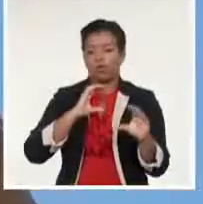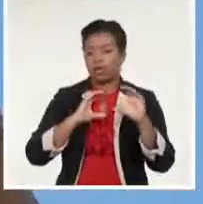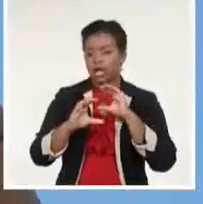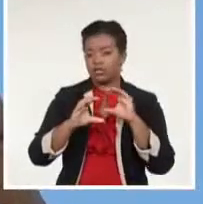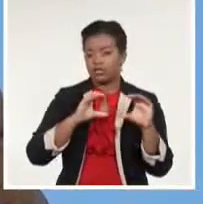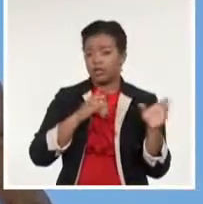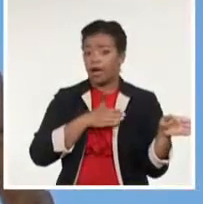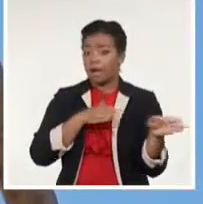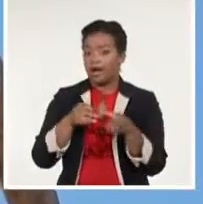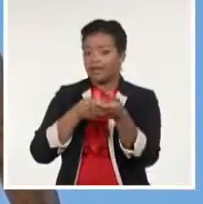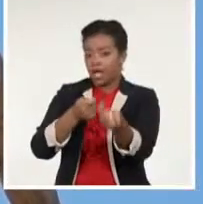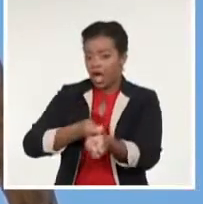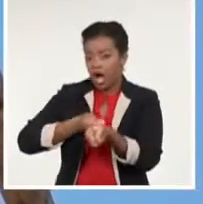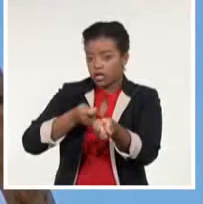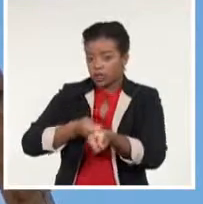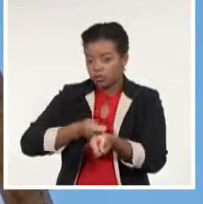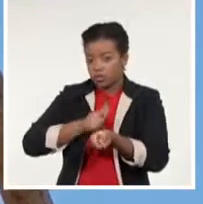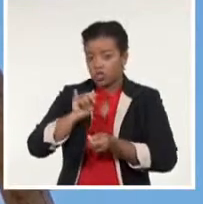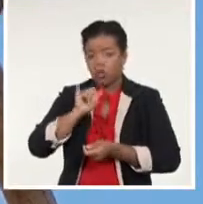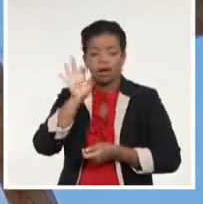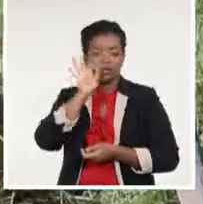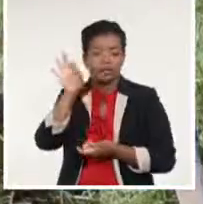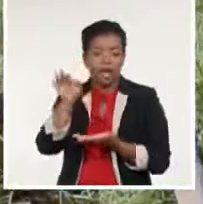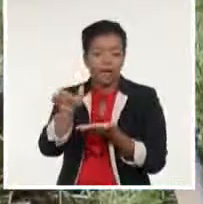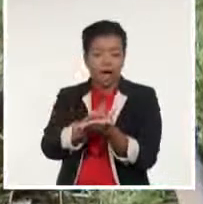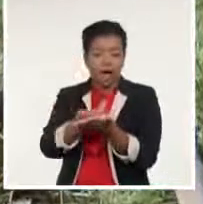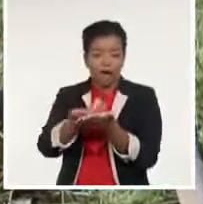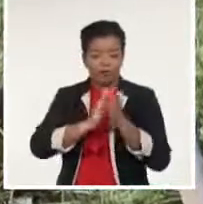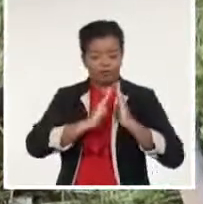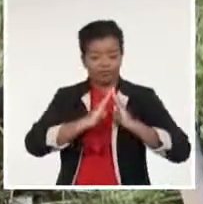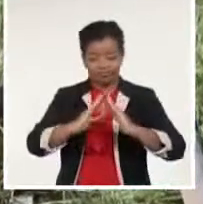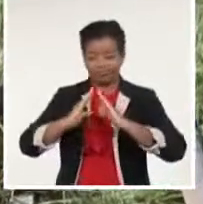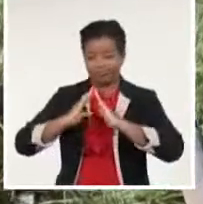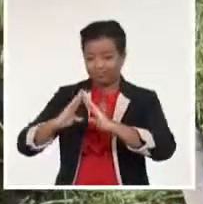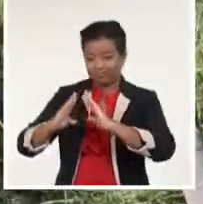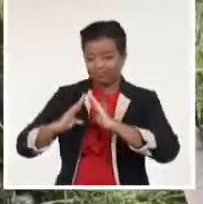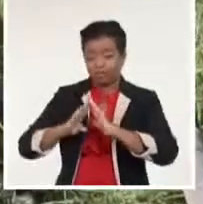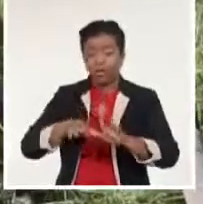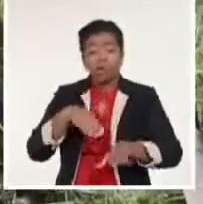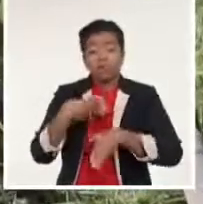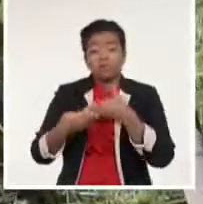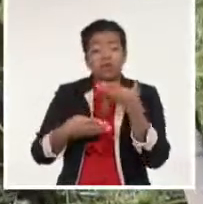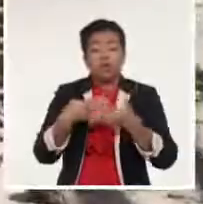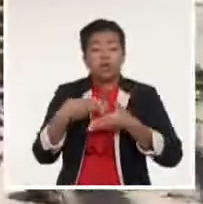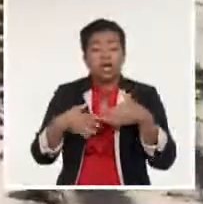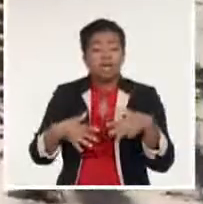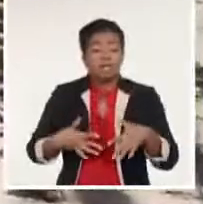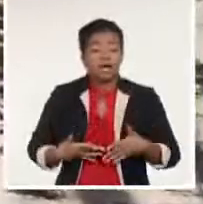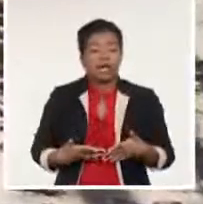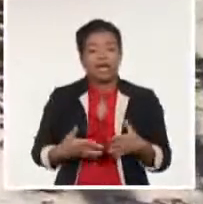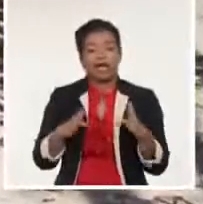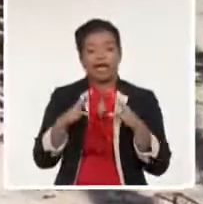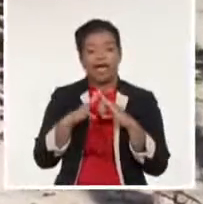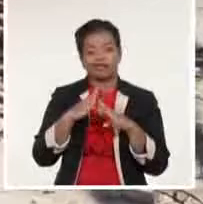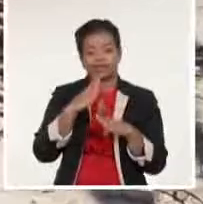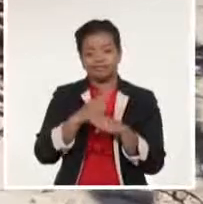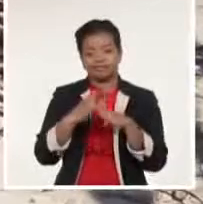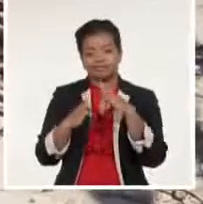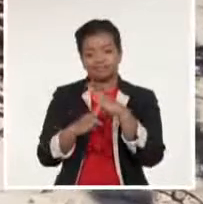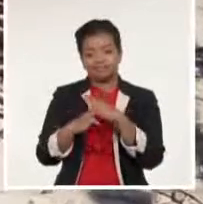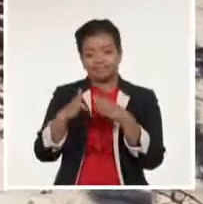de la agricultura y en el sector tabacalero. Los mayores problemas se concentran en la reconstrucción de las viviendas. De las más